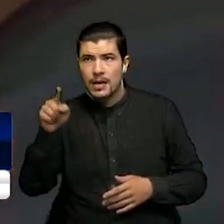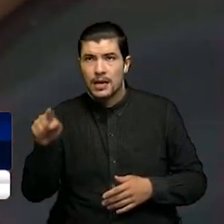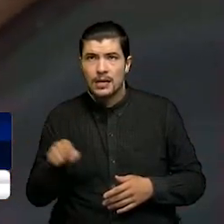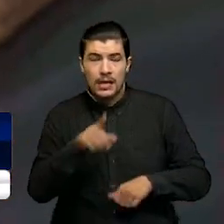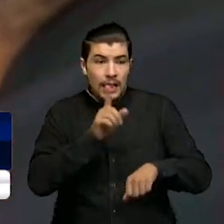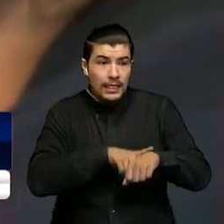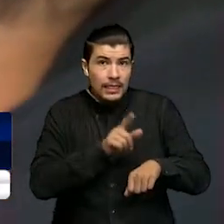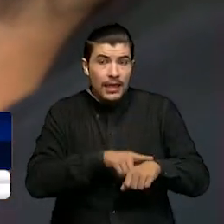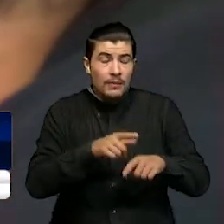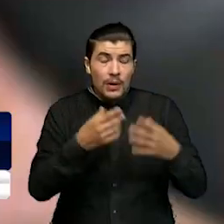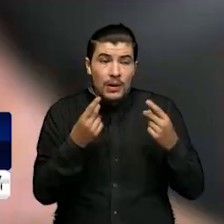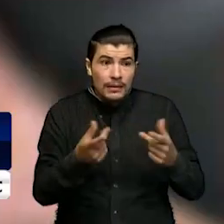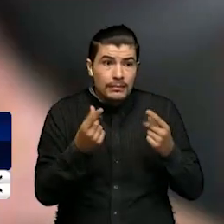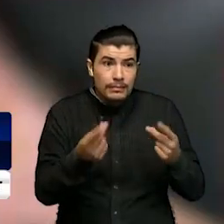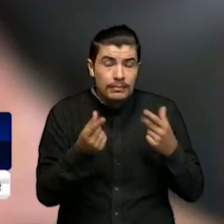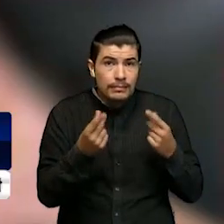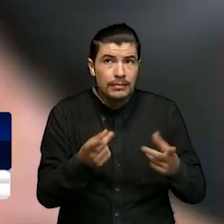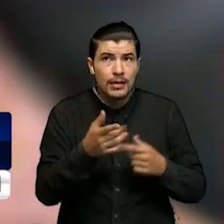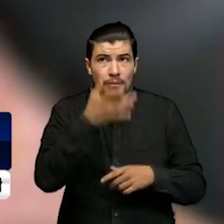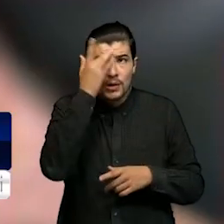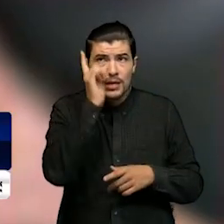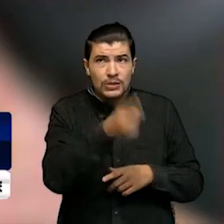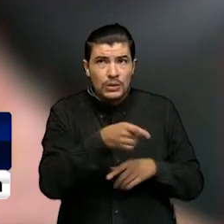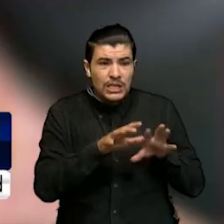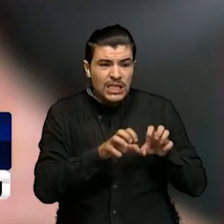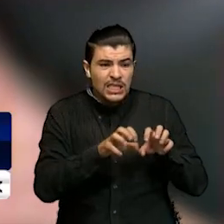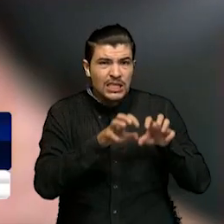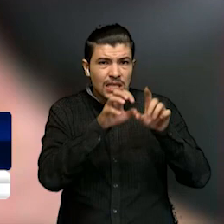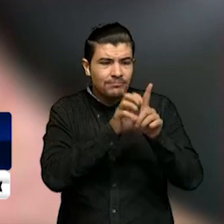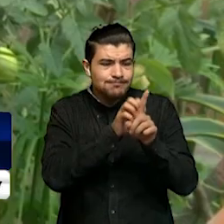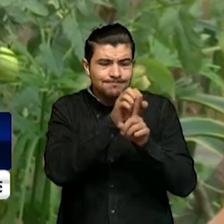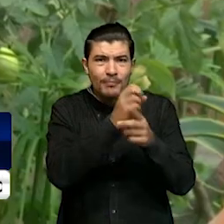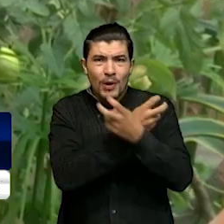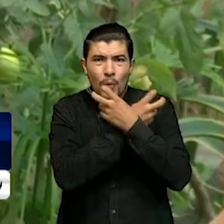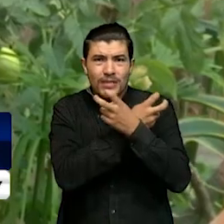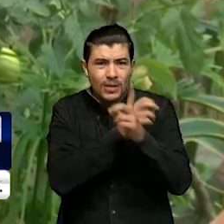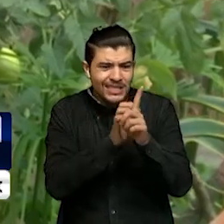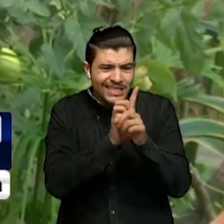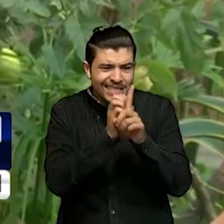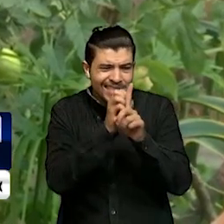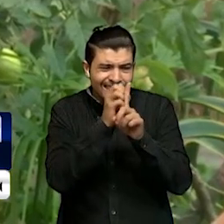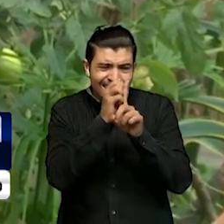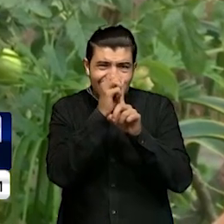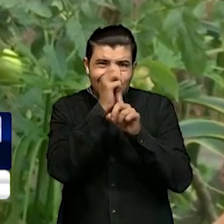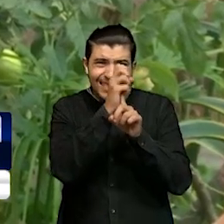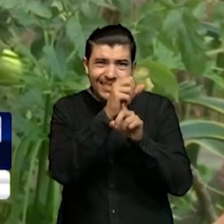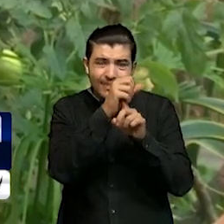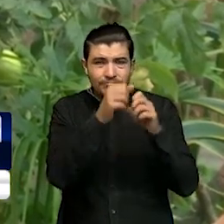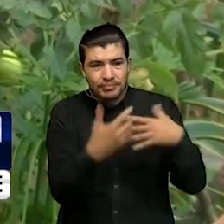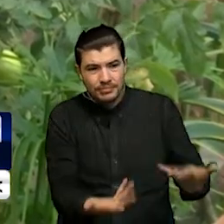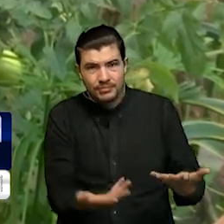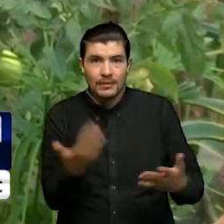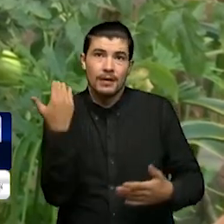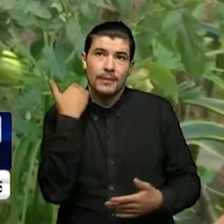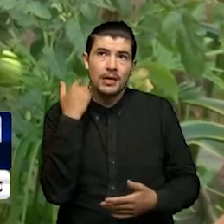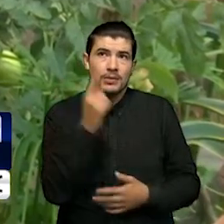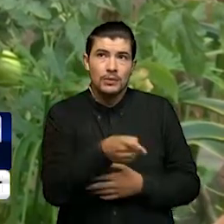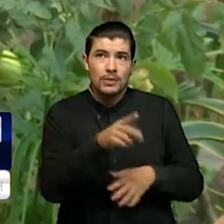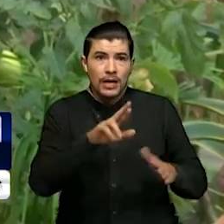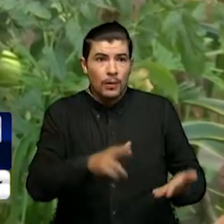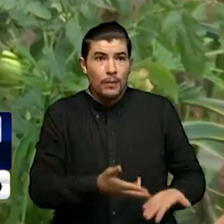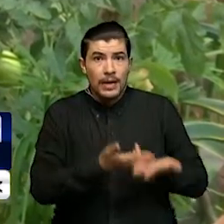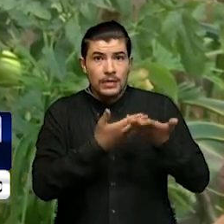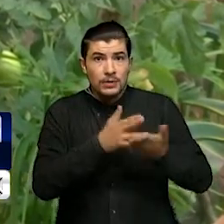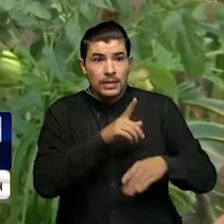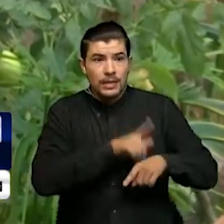pérdida de hueso se da a día a día por cuenta de la infección puede haber una pérdida bastante de hueso y pues la recuperación podría ser un poco más